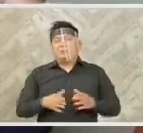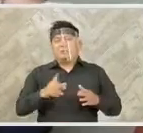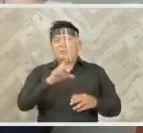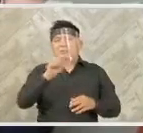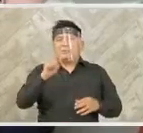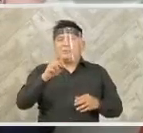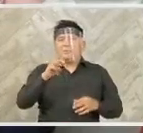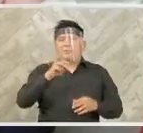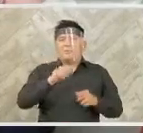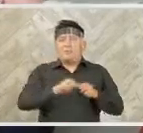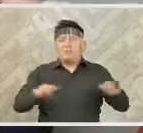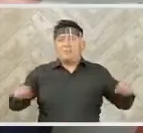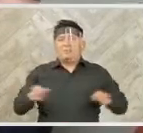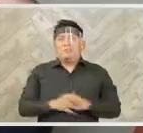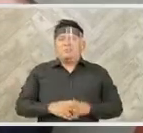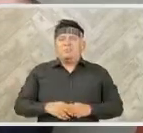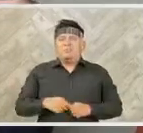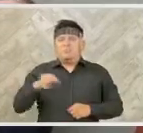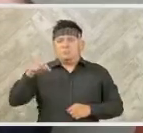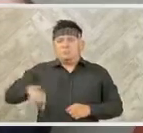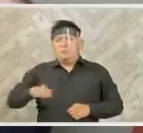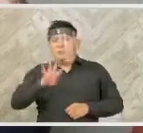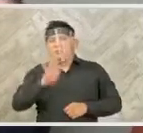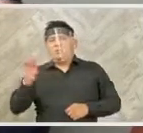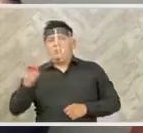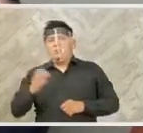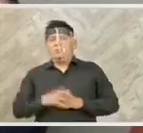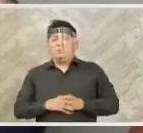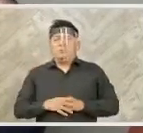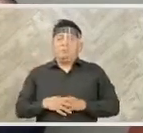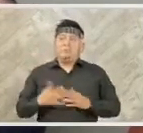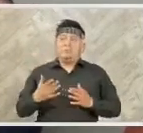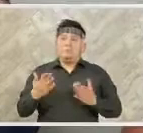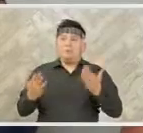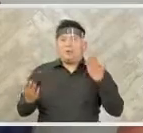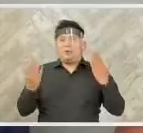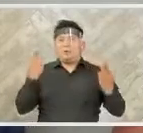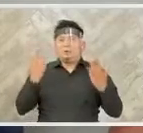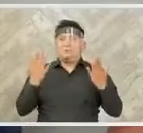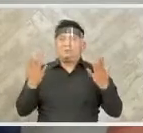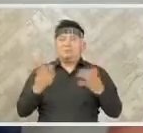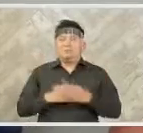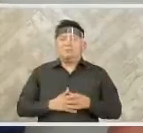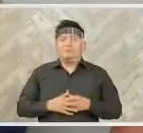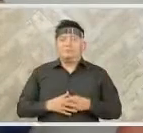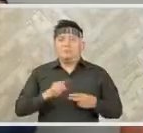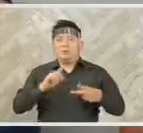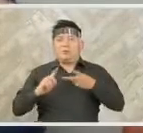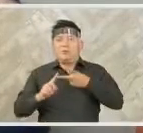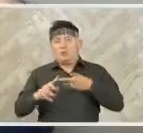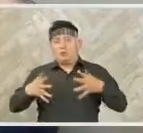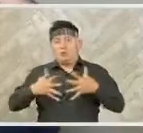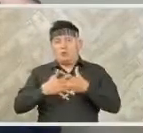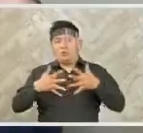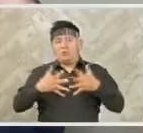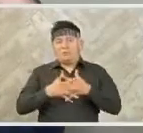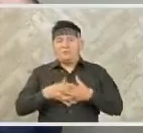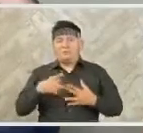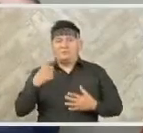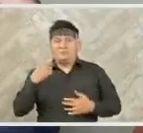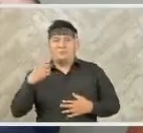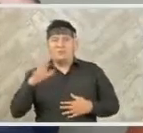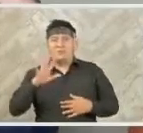de pobreza, a reducir los niveles de ingresos de nuestros campesinos y son un problema. Por otro lado, el arroz, siendo el principal cultivo, tenemos un promedio de alrededor